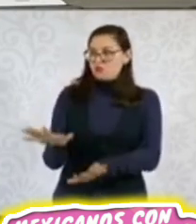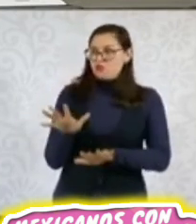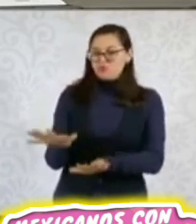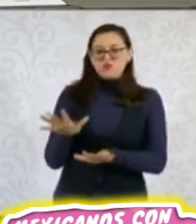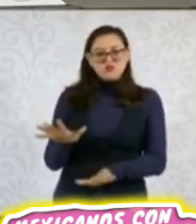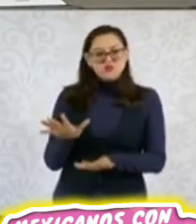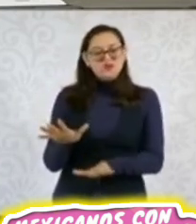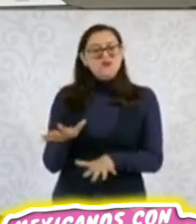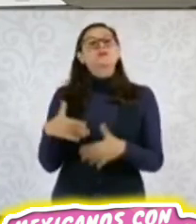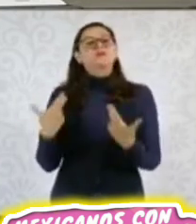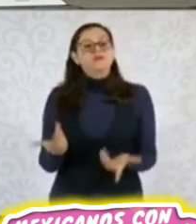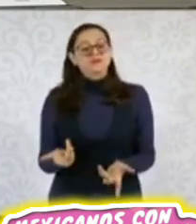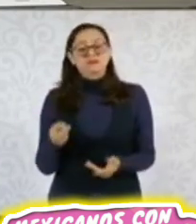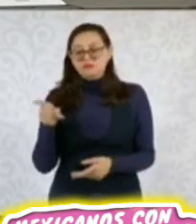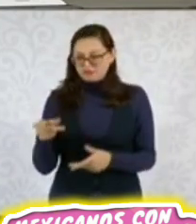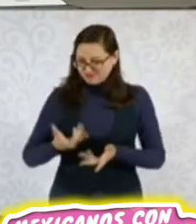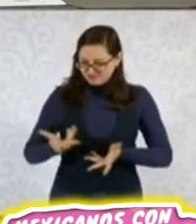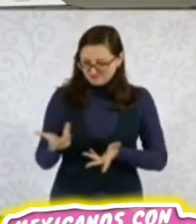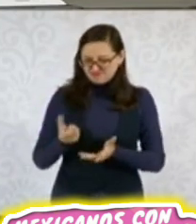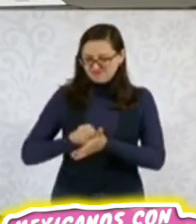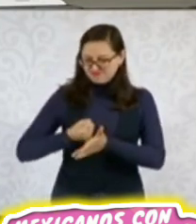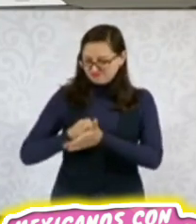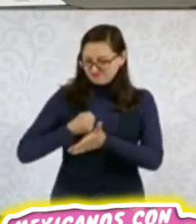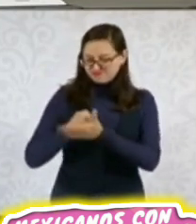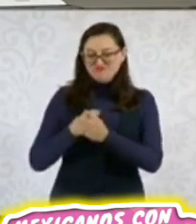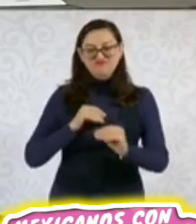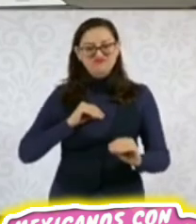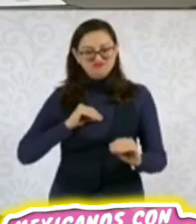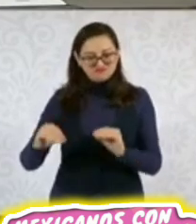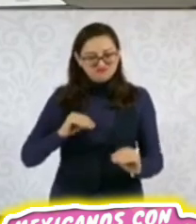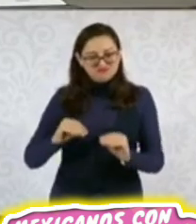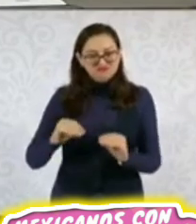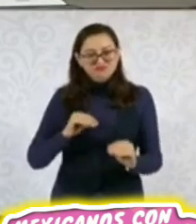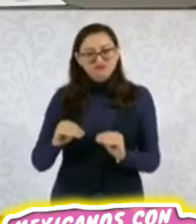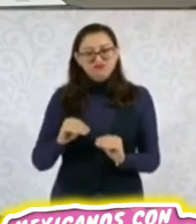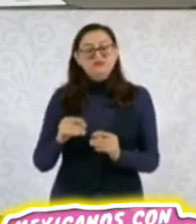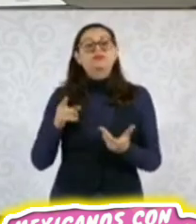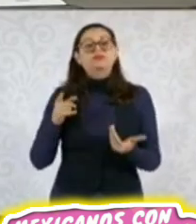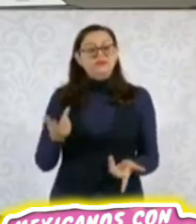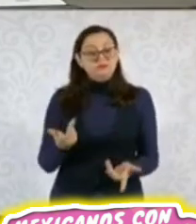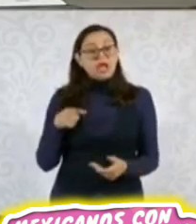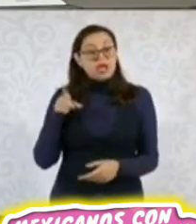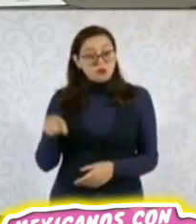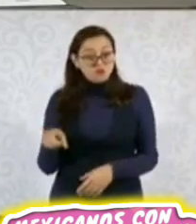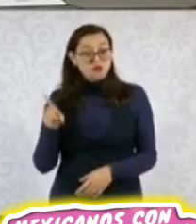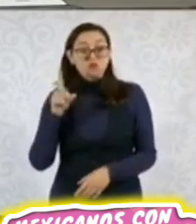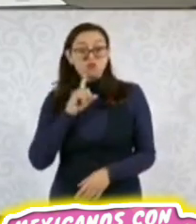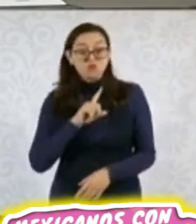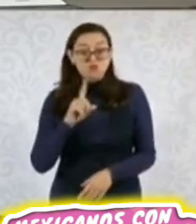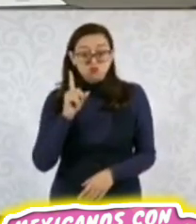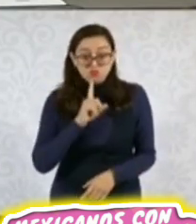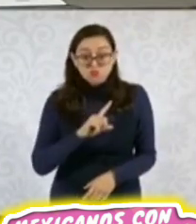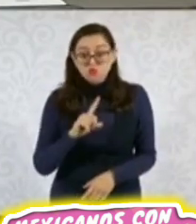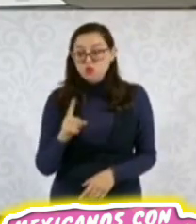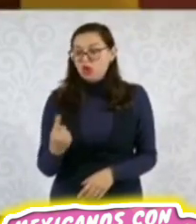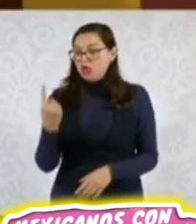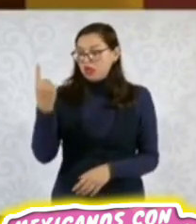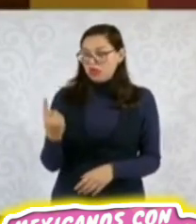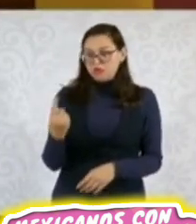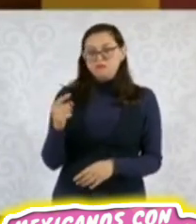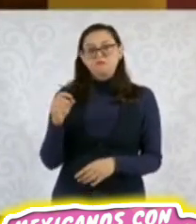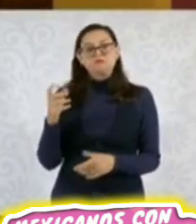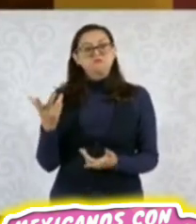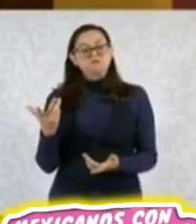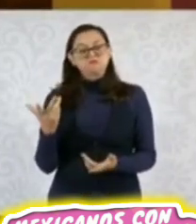ella hace en el proceso independentista. Fue una mujer criolla, una mujer hija única, había